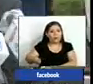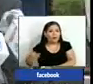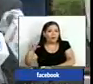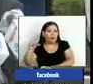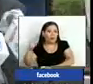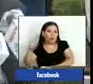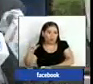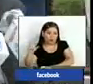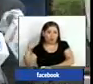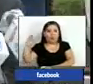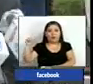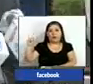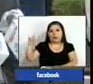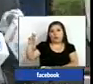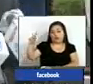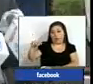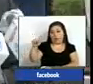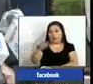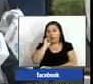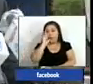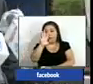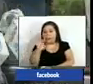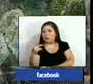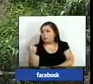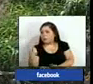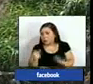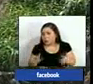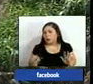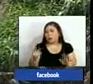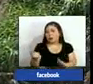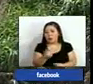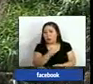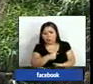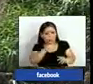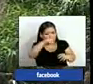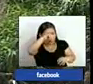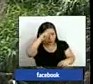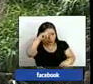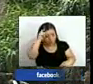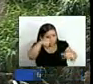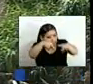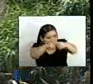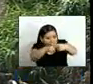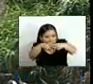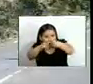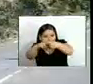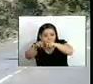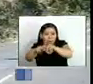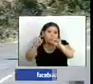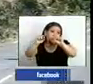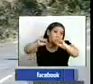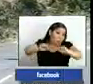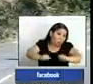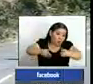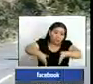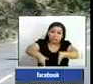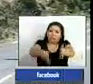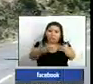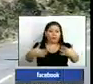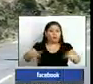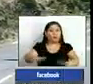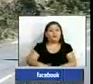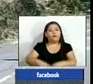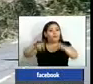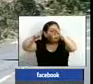el funcionario de Obras Públicas informó que ya se realizaron todos los trabajos de mantenimiento para que la arteria funcione.